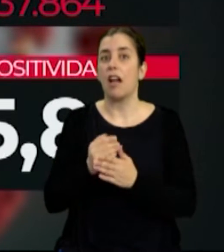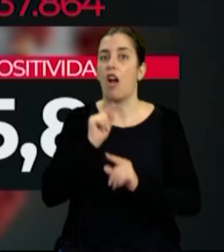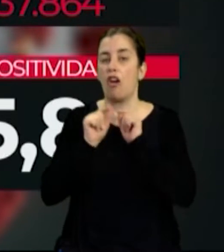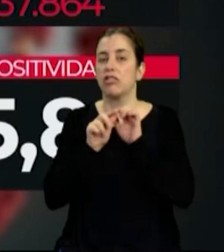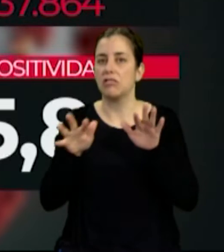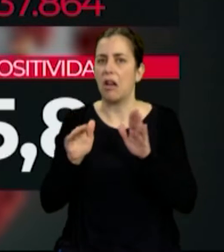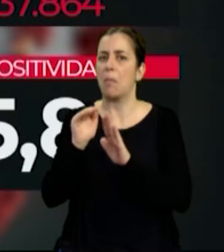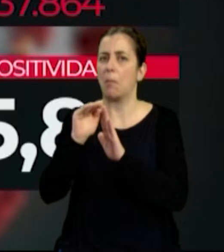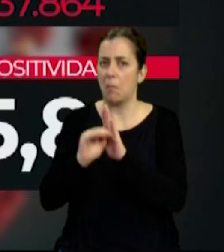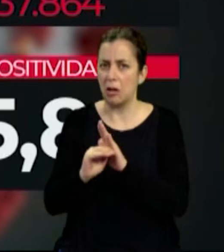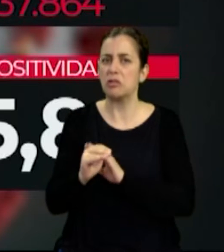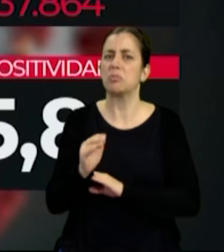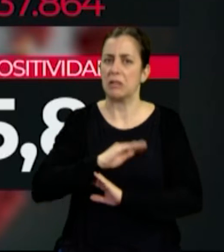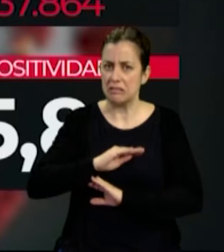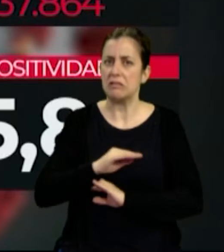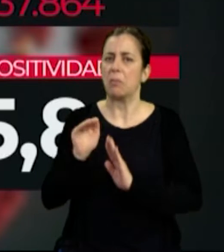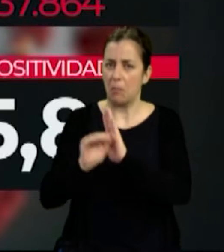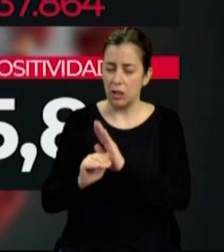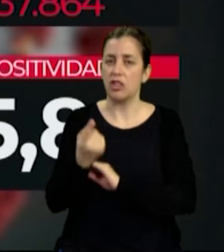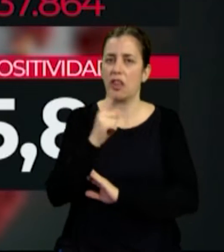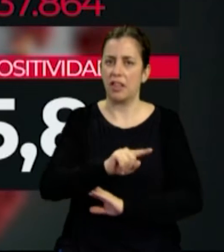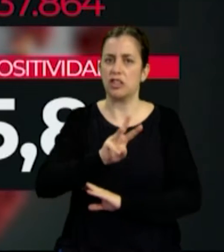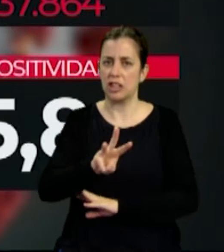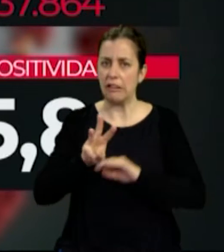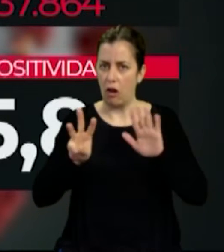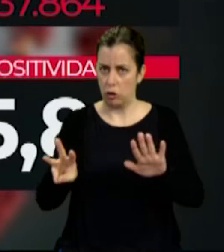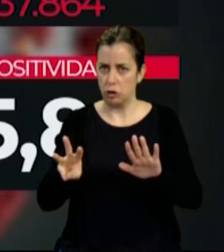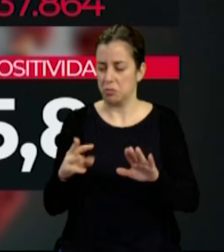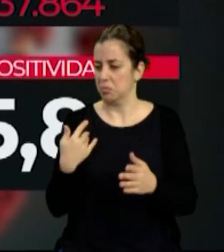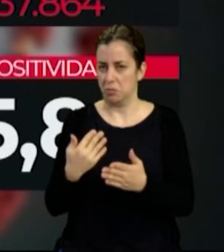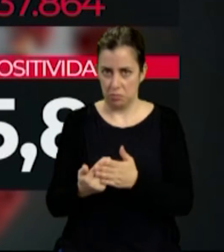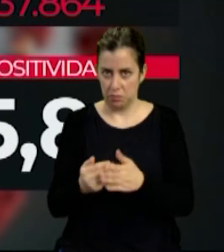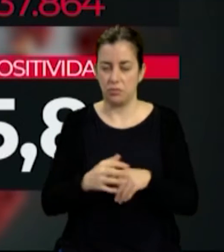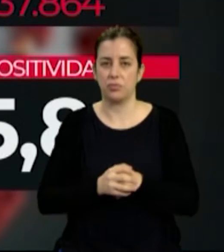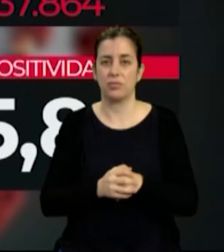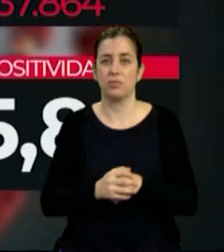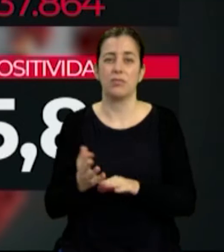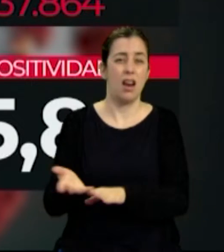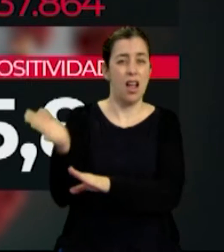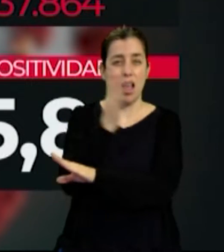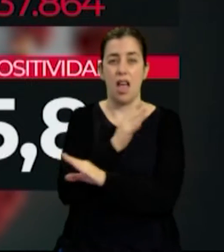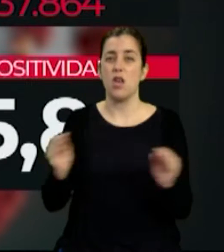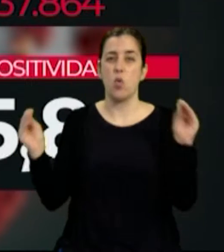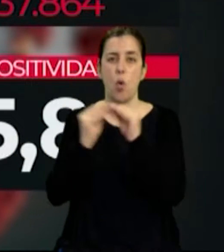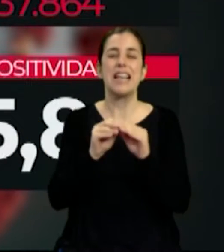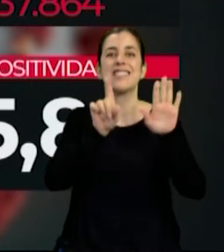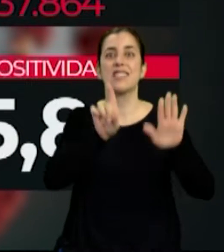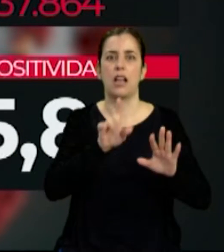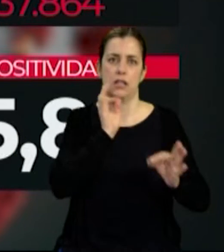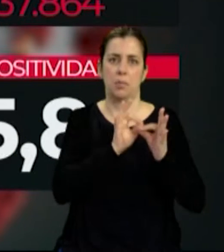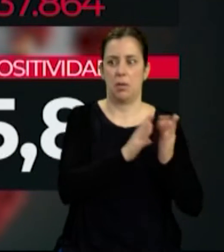considerable, 138 casos en las últimas horas. Hay que remontarse hasta el 6 de septiembre para encontrar unos valores similares. La tasa de